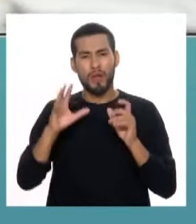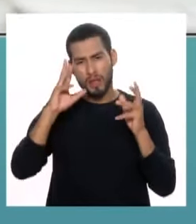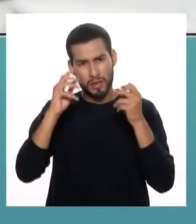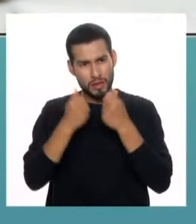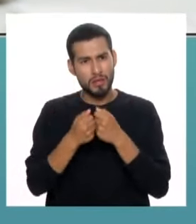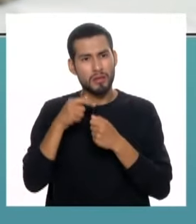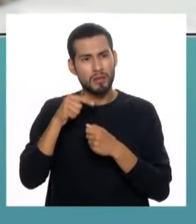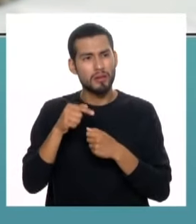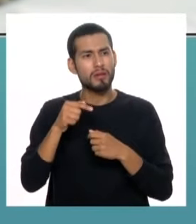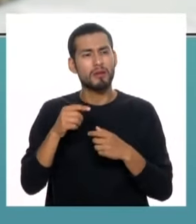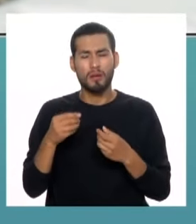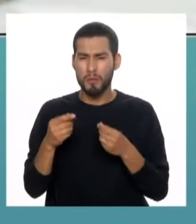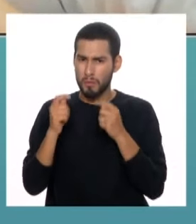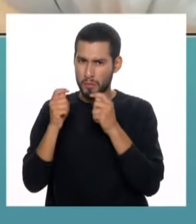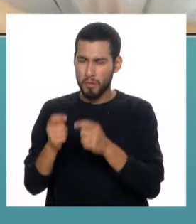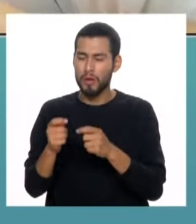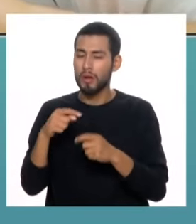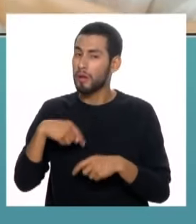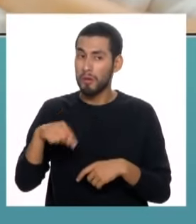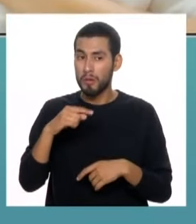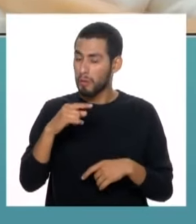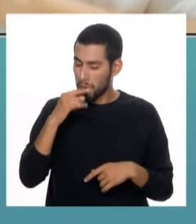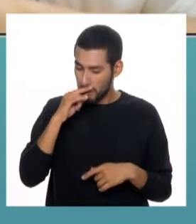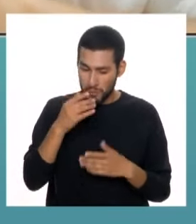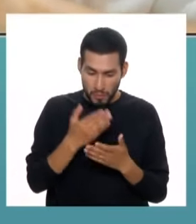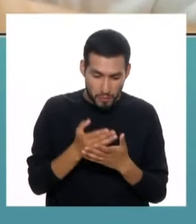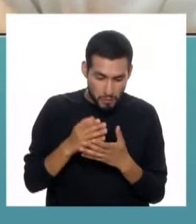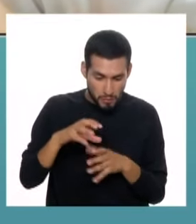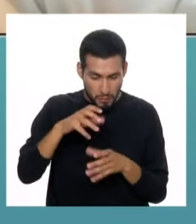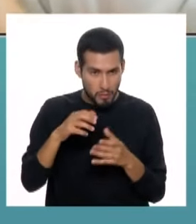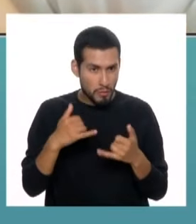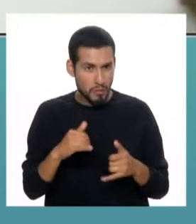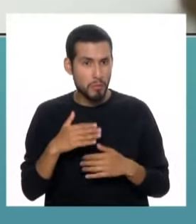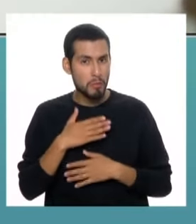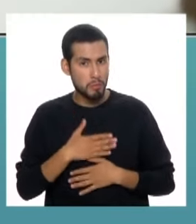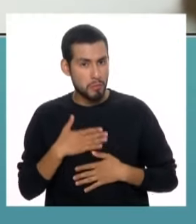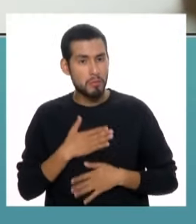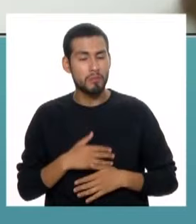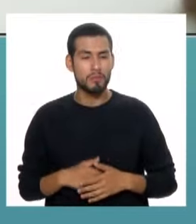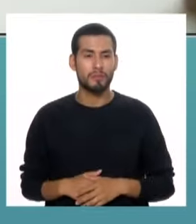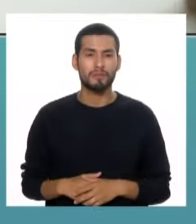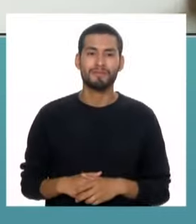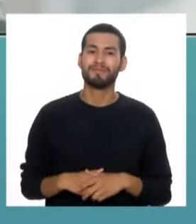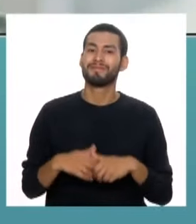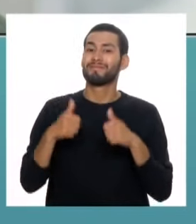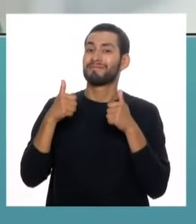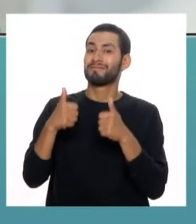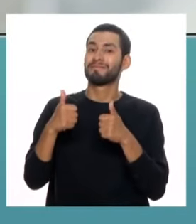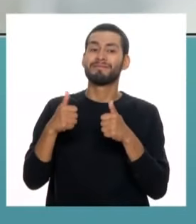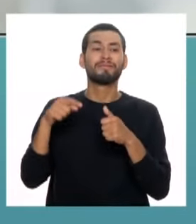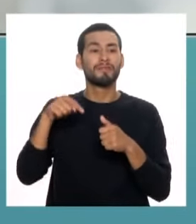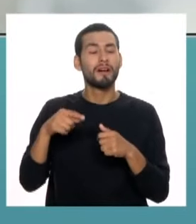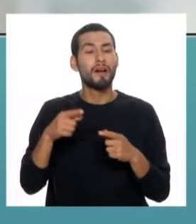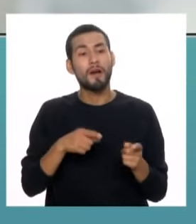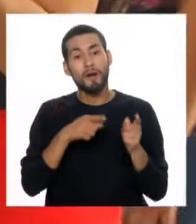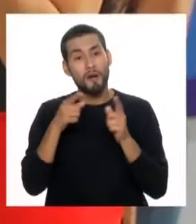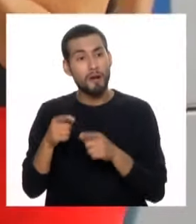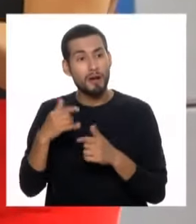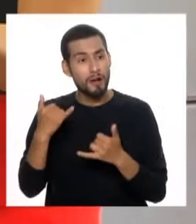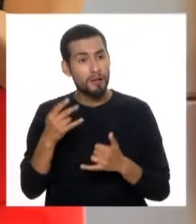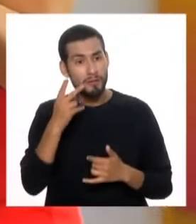se hizo una donación, los cuales los niños se pusieron a prueba, lo jugaron y se divirtieron. Excelente. Y continuamos con más,